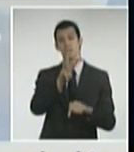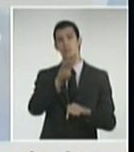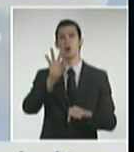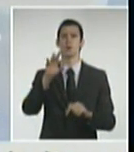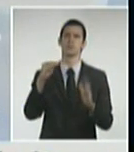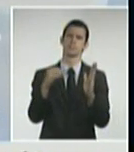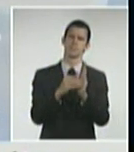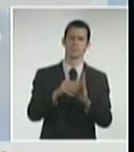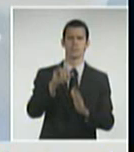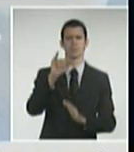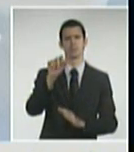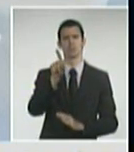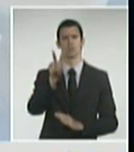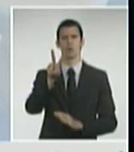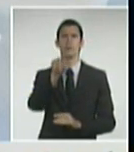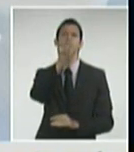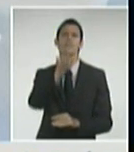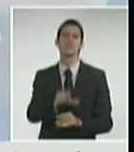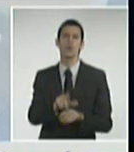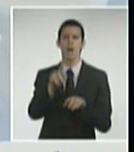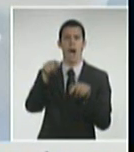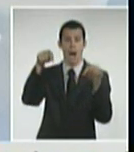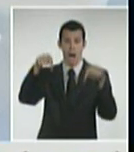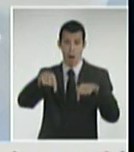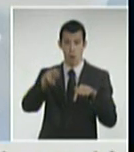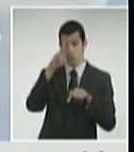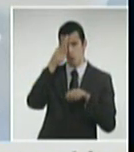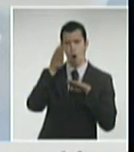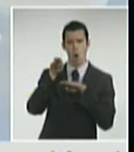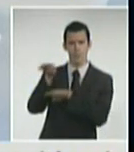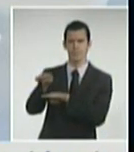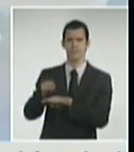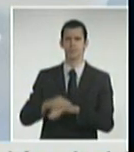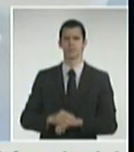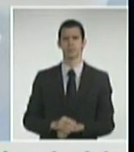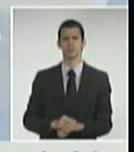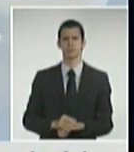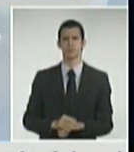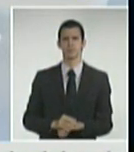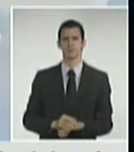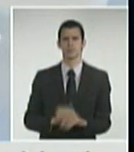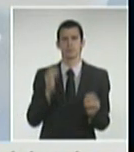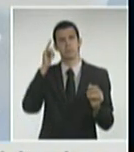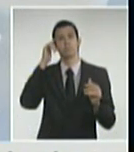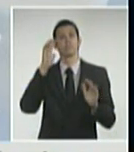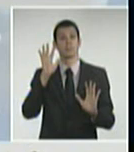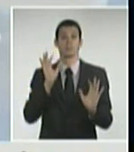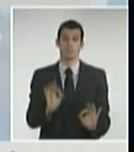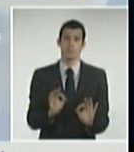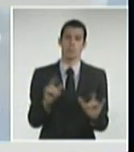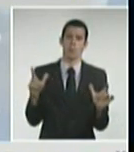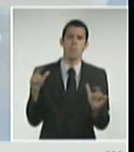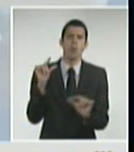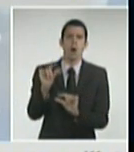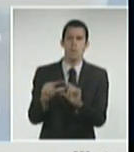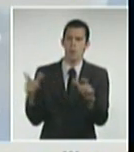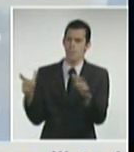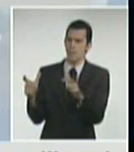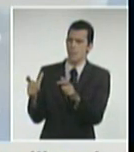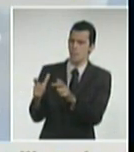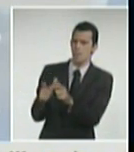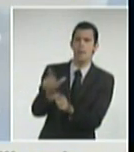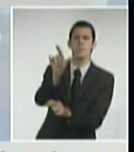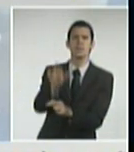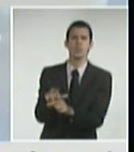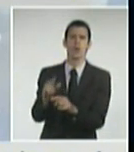38.612. Y esperamos que este indicador continúe disminuyendo e incrementándose el número de recuperados.